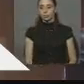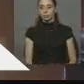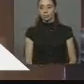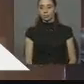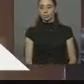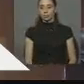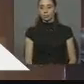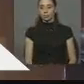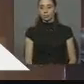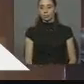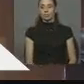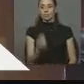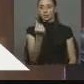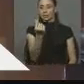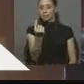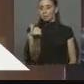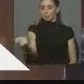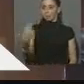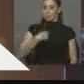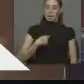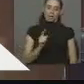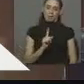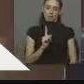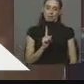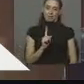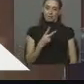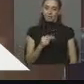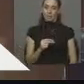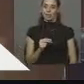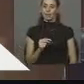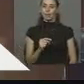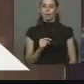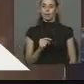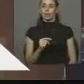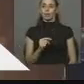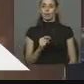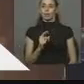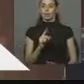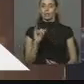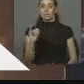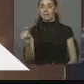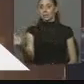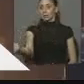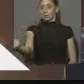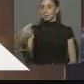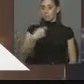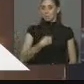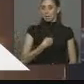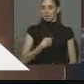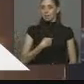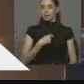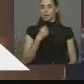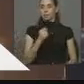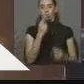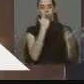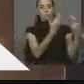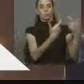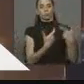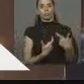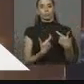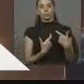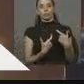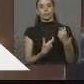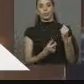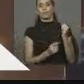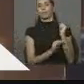no puedo decir que con plata, porque, bueno, me podría haber expuesto al examen de los fiscales,